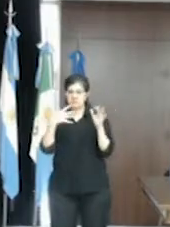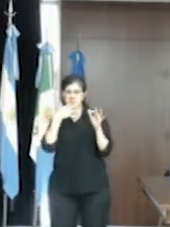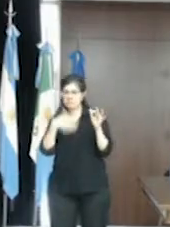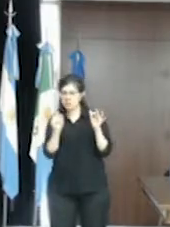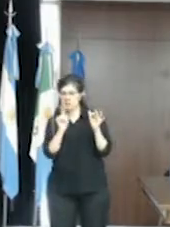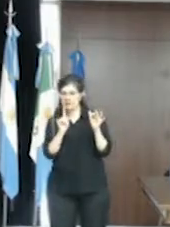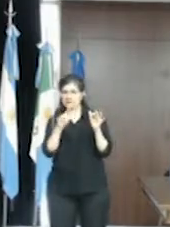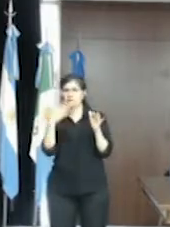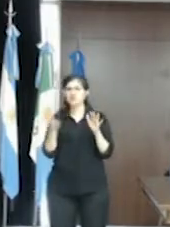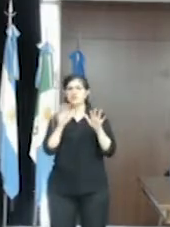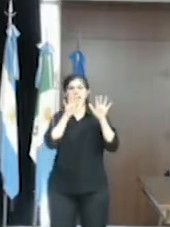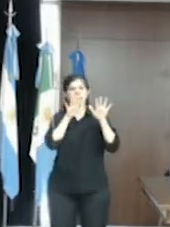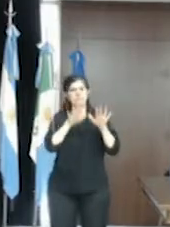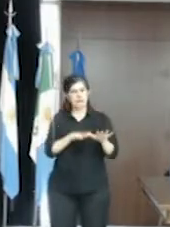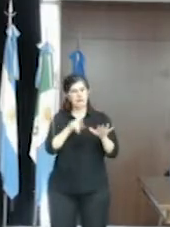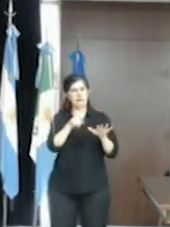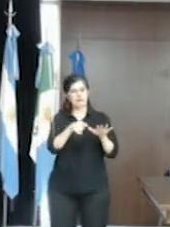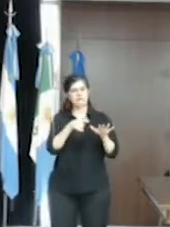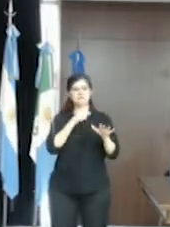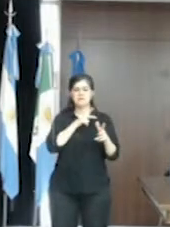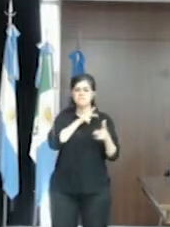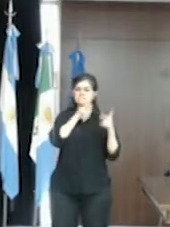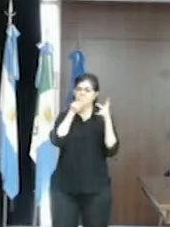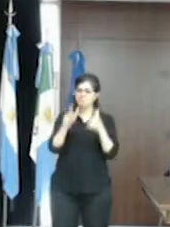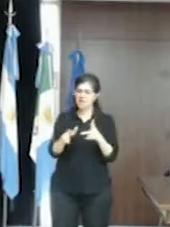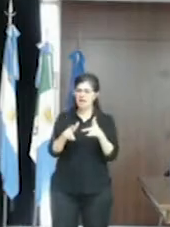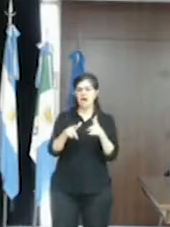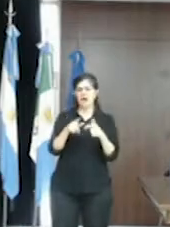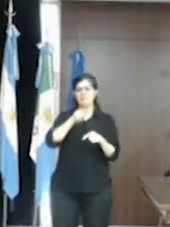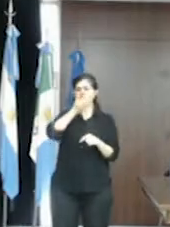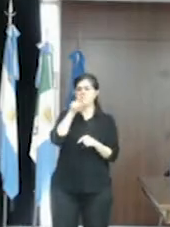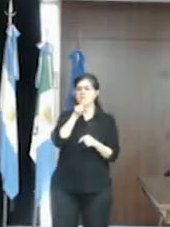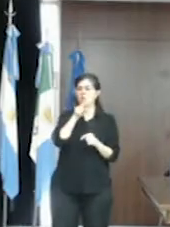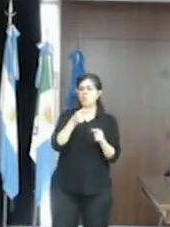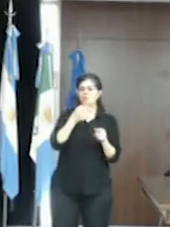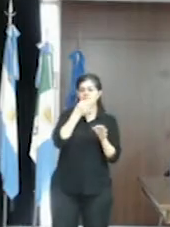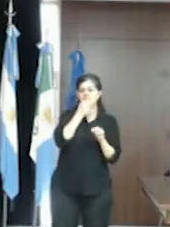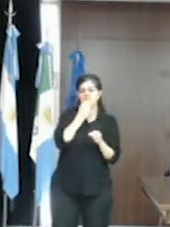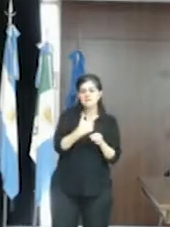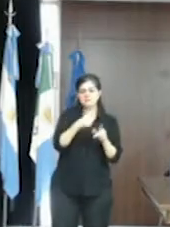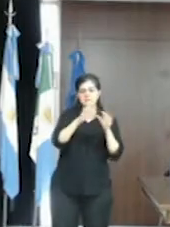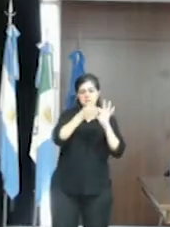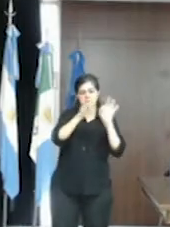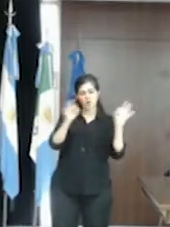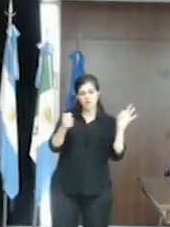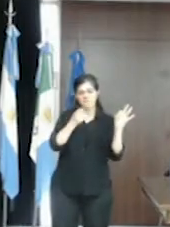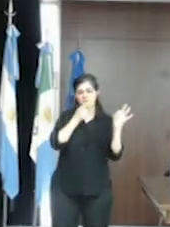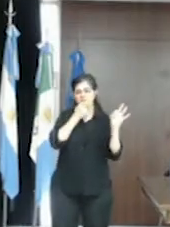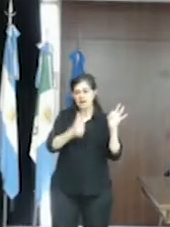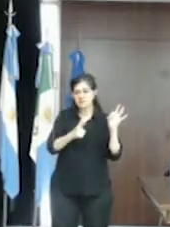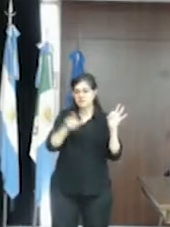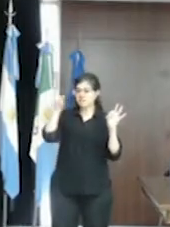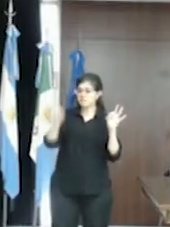velocidad, preguntar más sencillo, y de esa forma vamos a estar sabiendo qué es lo que la